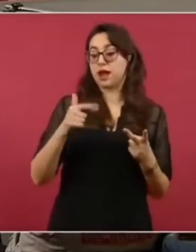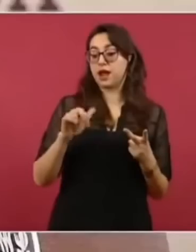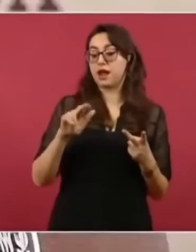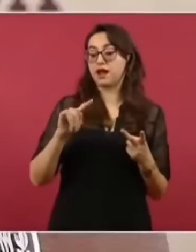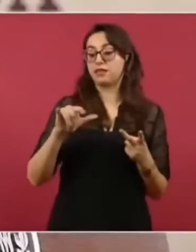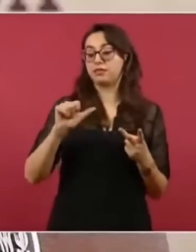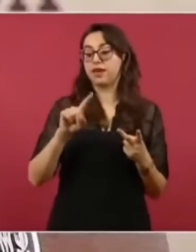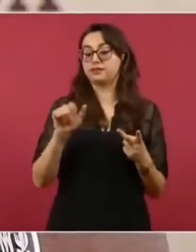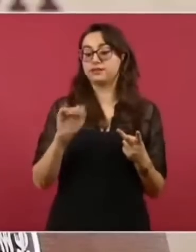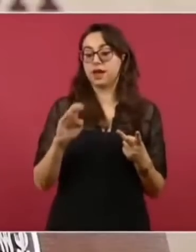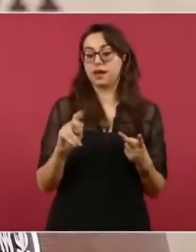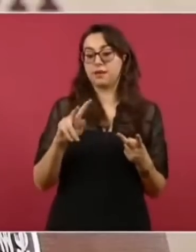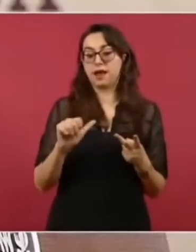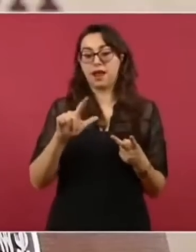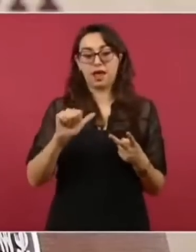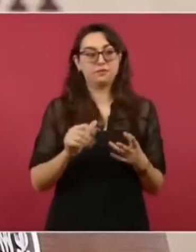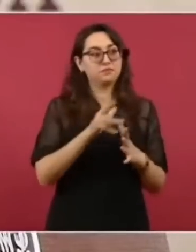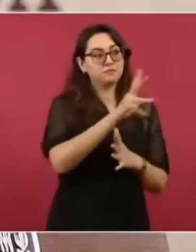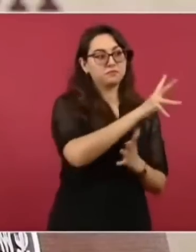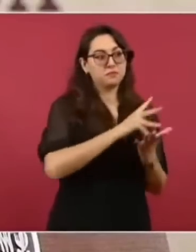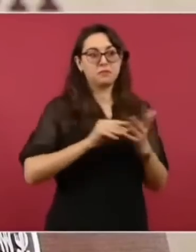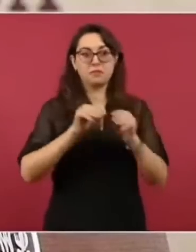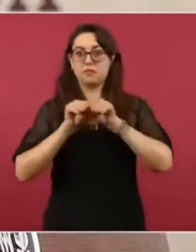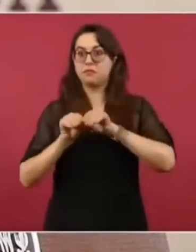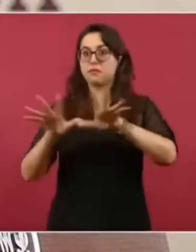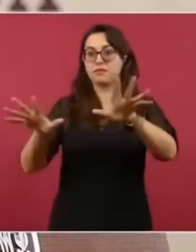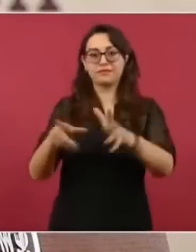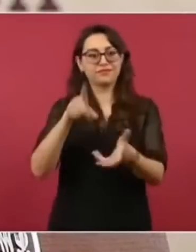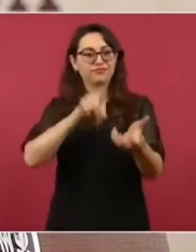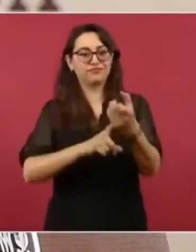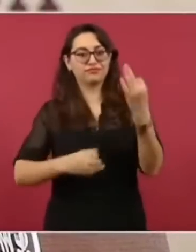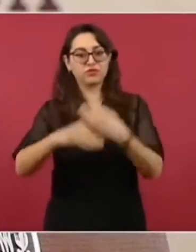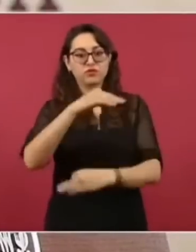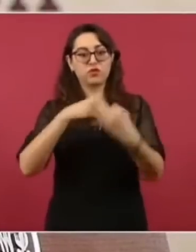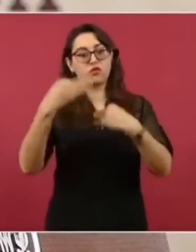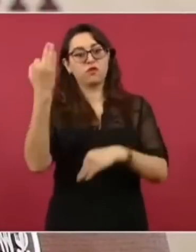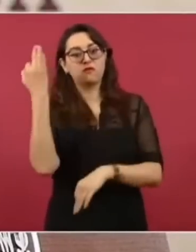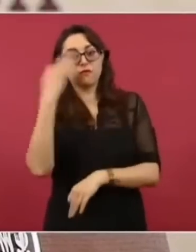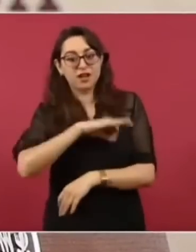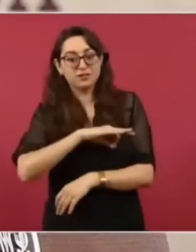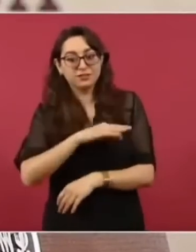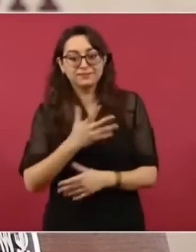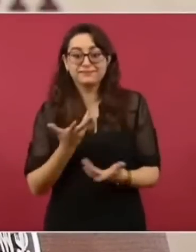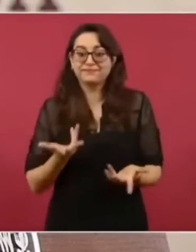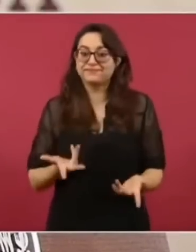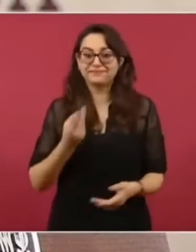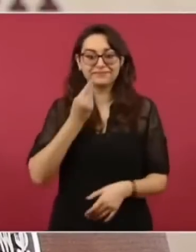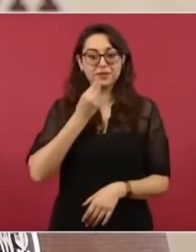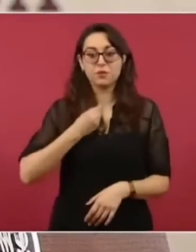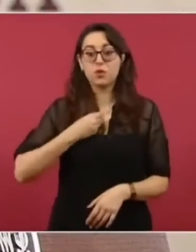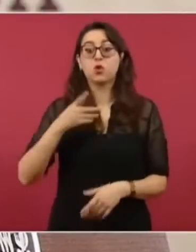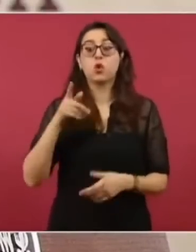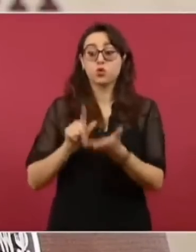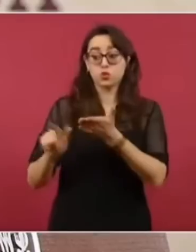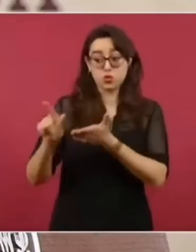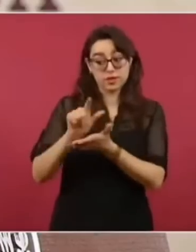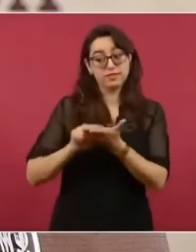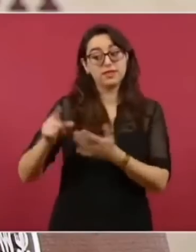la Administración Pública Federal. Hasta aquí esta nota y vamos con la siguiente.